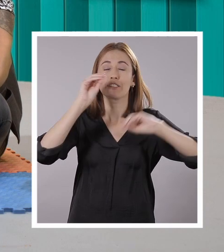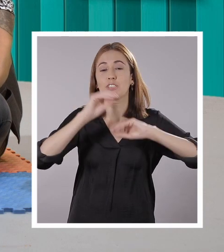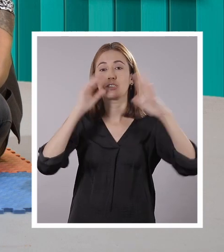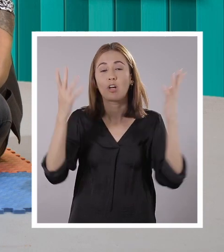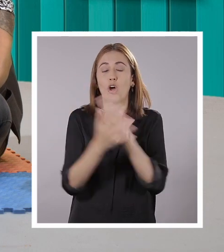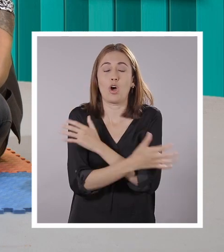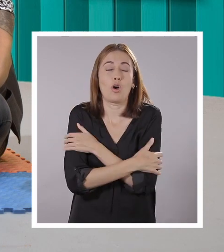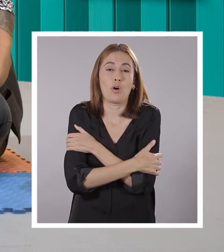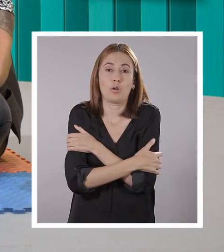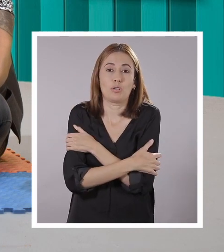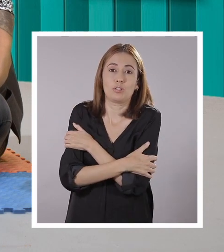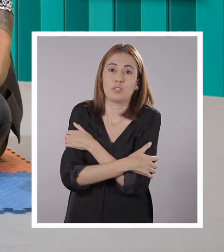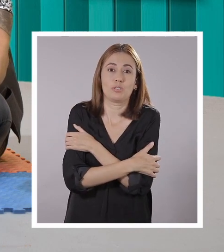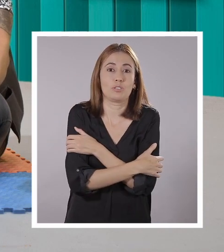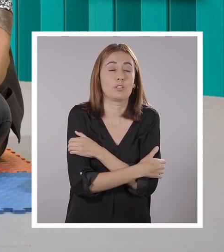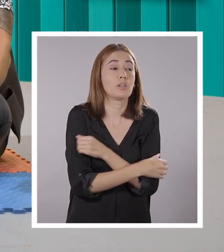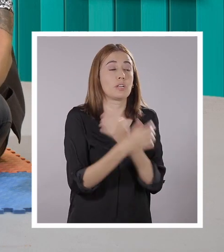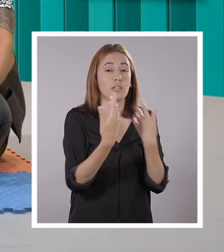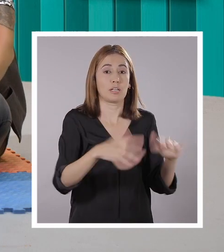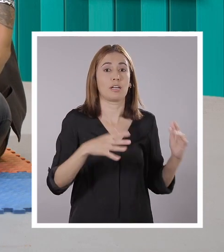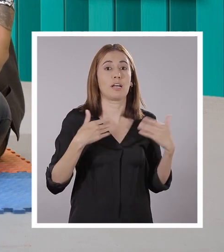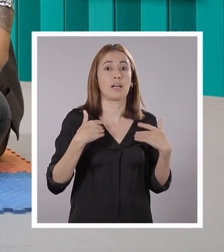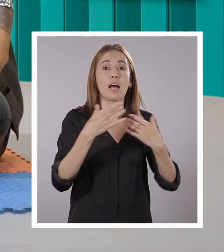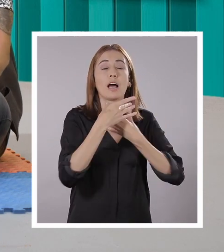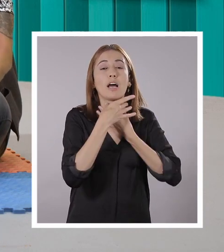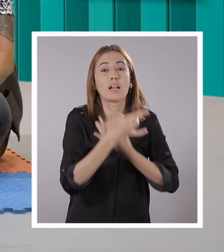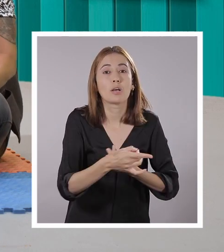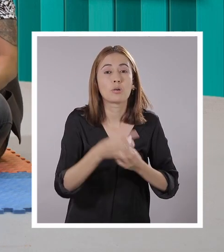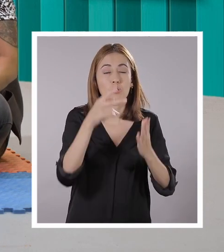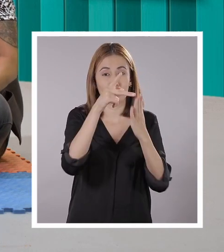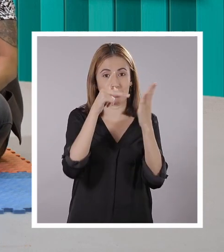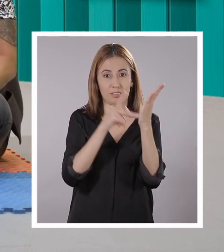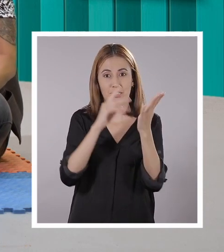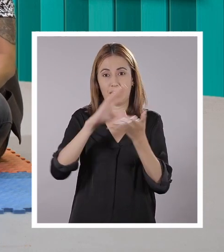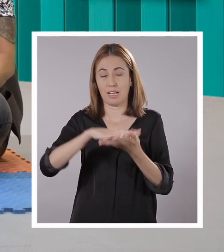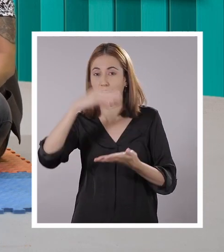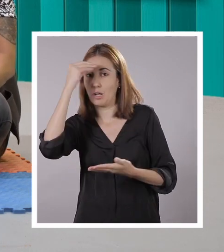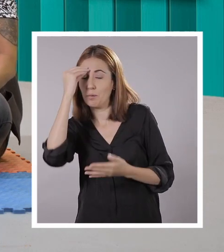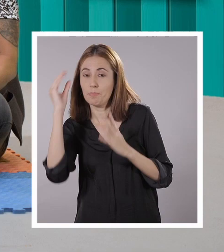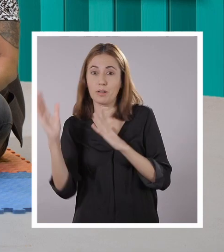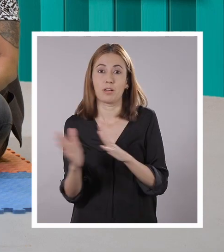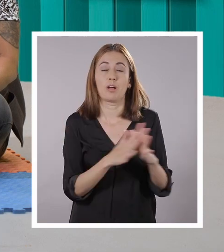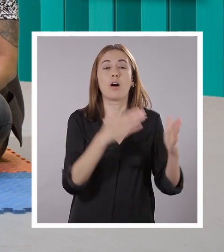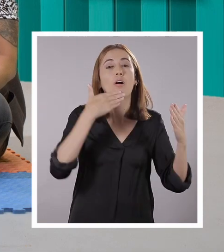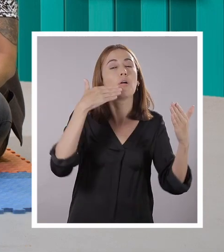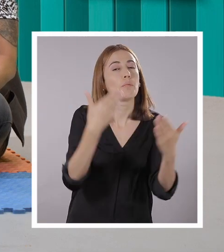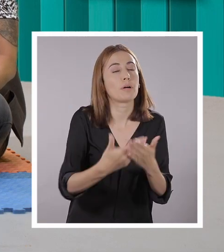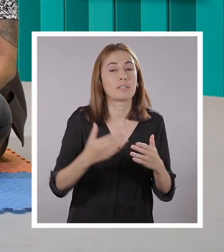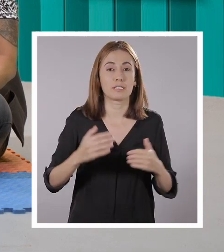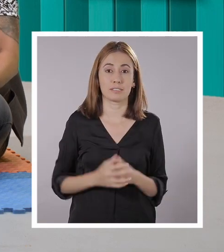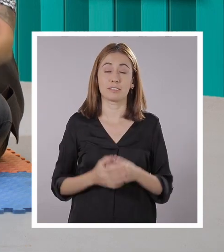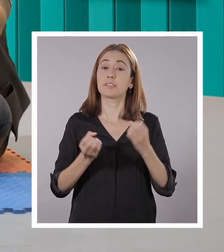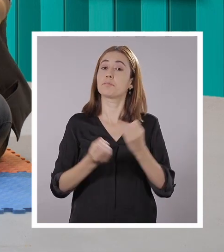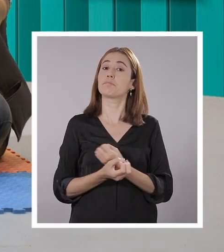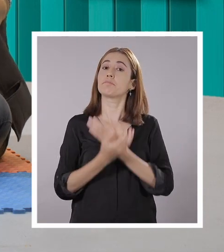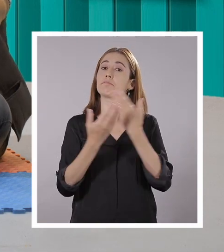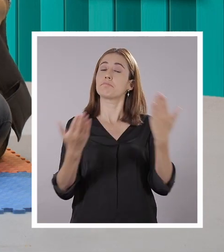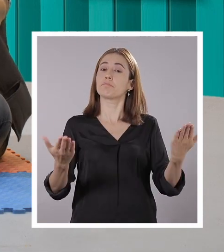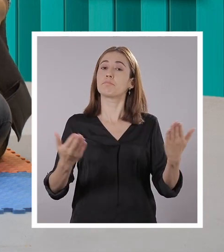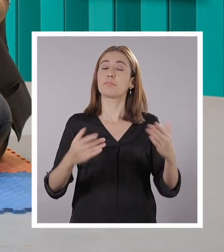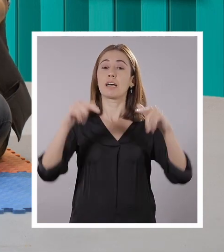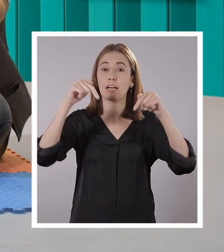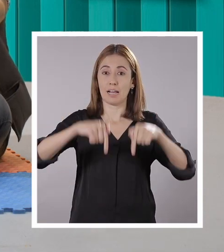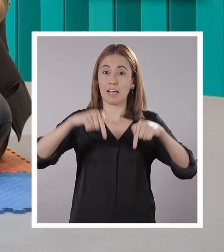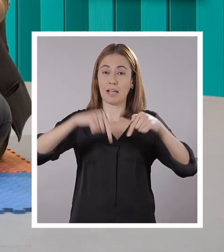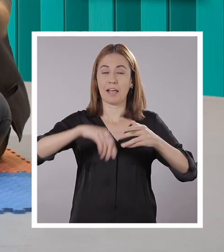Besos, saludos y abrazos en tiempos de coronavirus. Sí, porque ella dice que le encanta el programa y siempre nos ve. Maravilloso. Gracias, Daira. Y esto ha sido